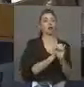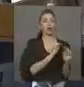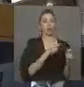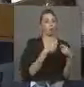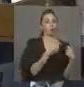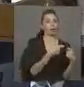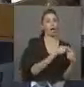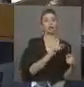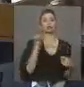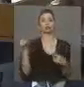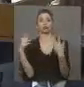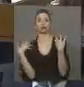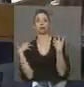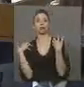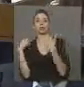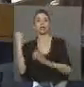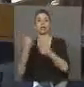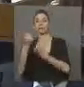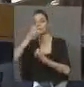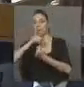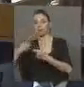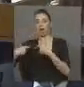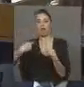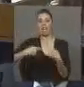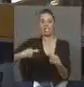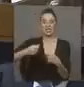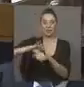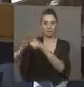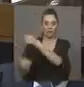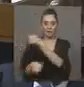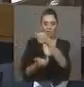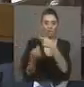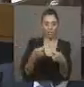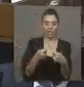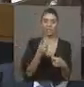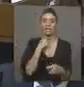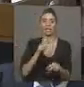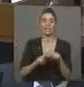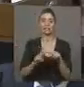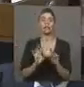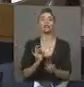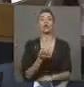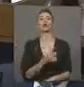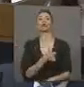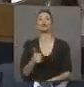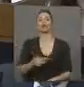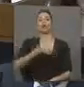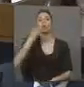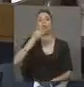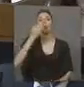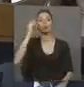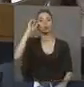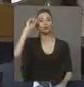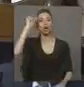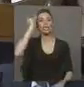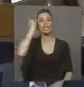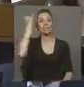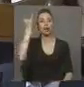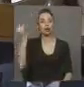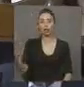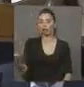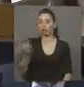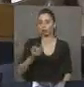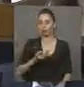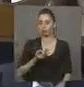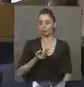privada, quisiéramos verlo realizado y no que sea un mero discurso ideológico como califican